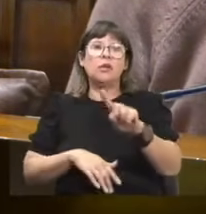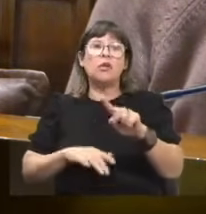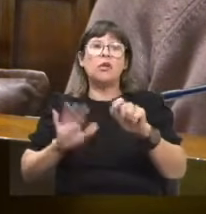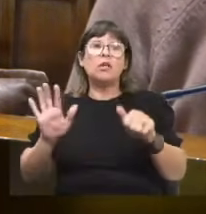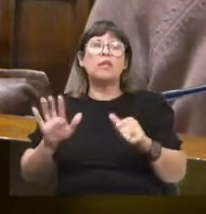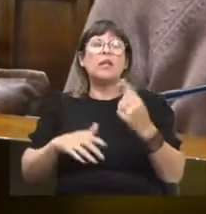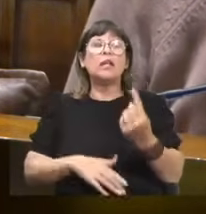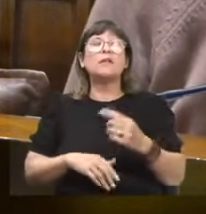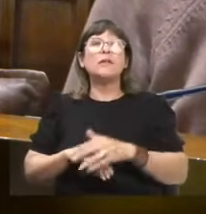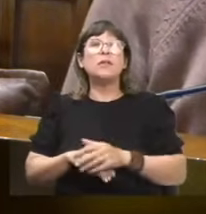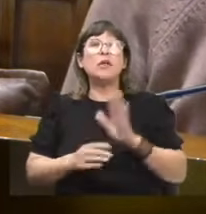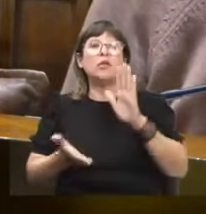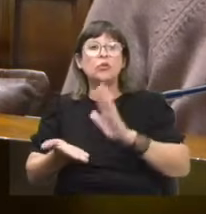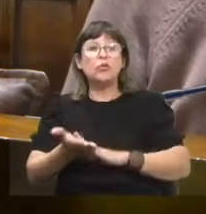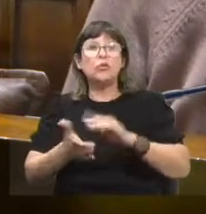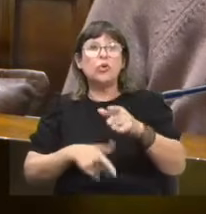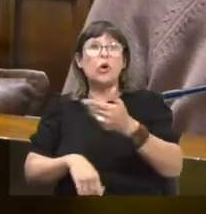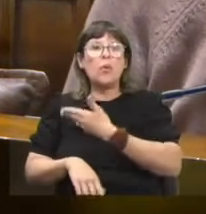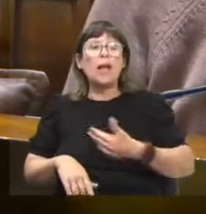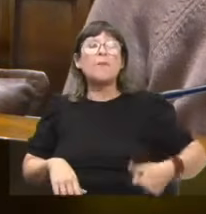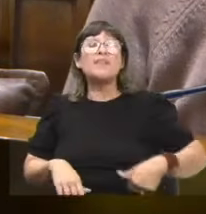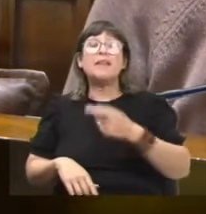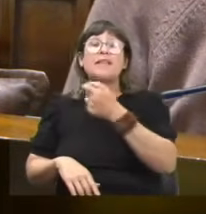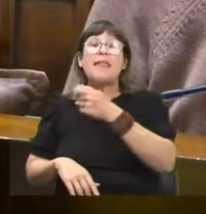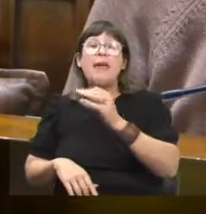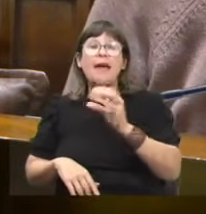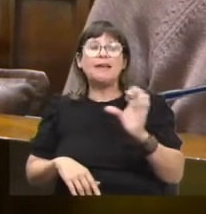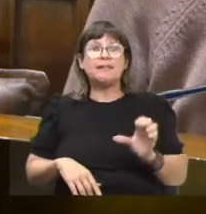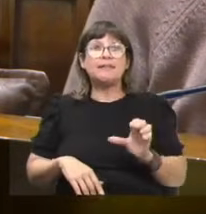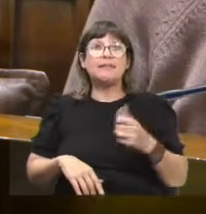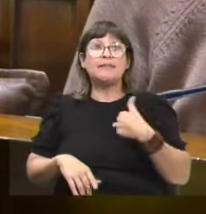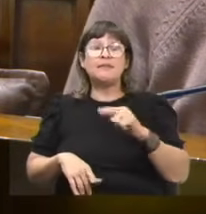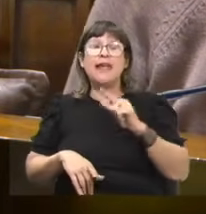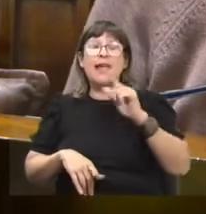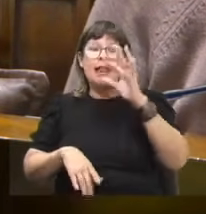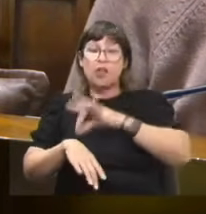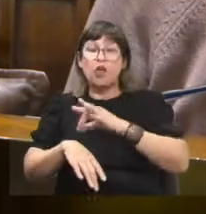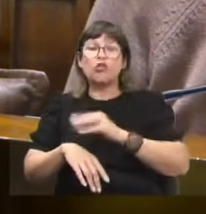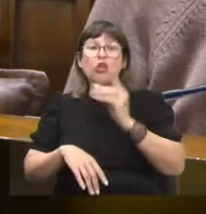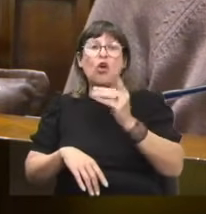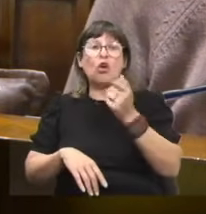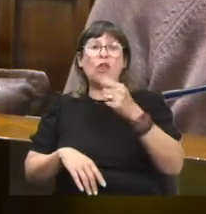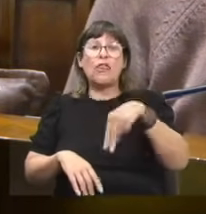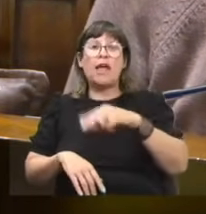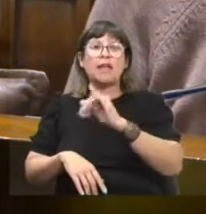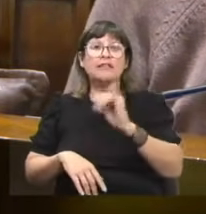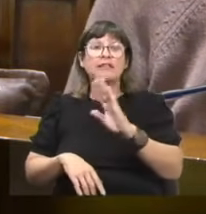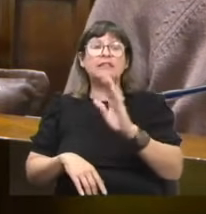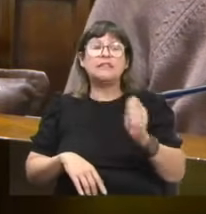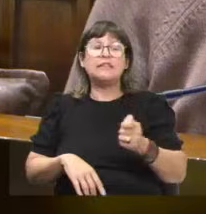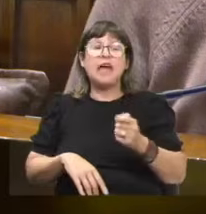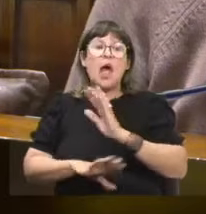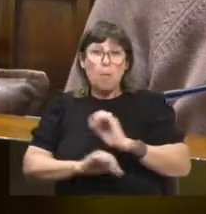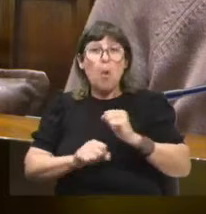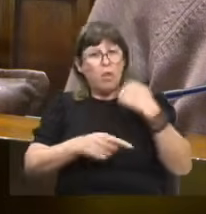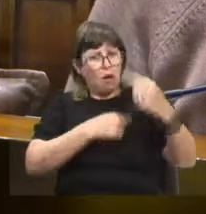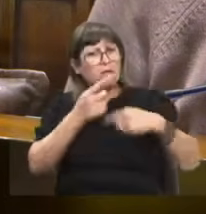18.161 respecto al presidente de ACE, doctor Álvaro Danza, quien podía seguir